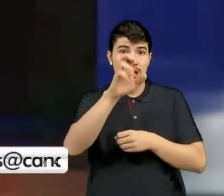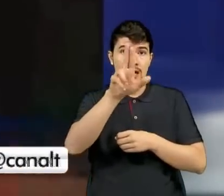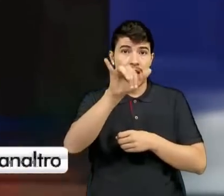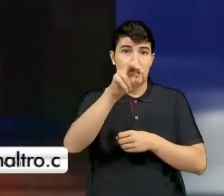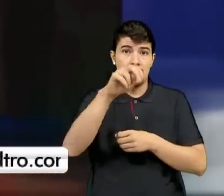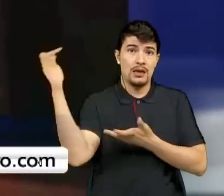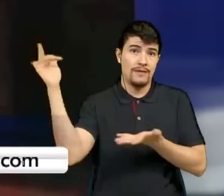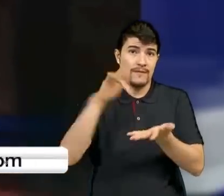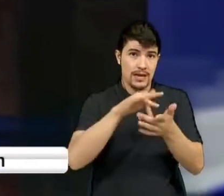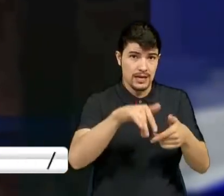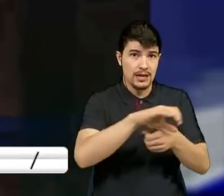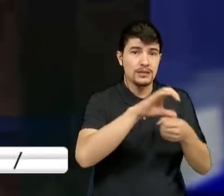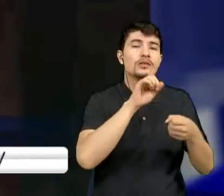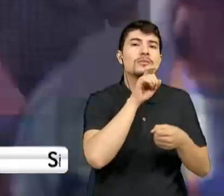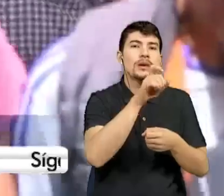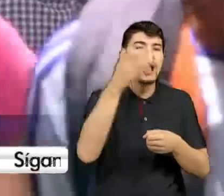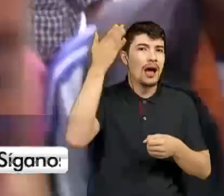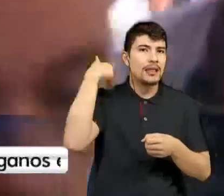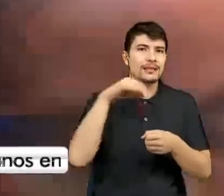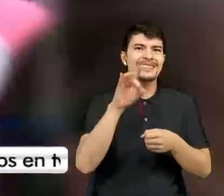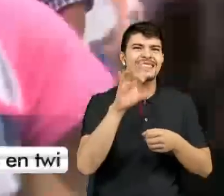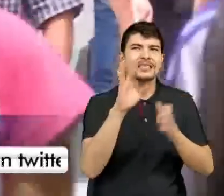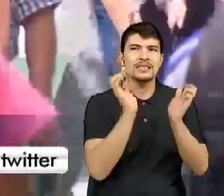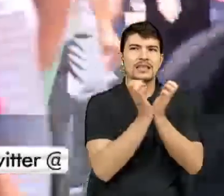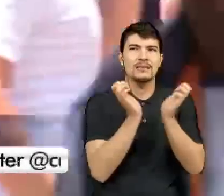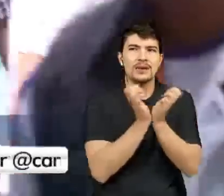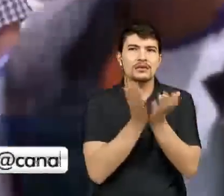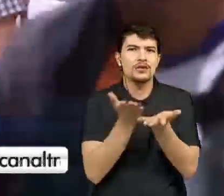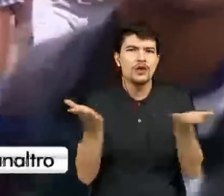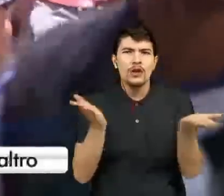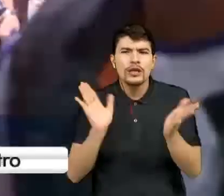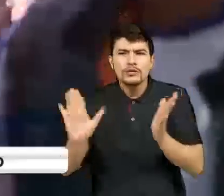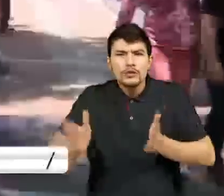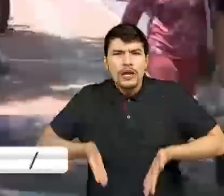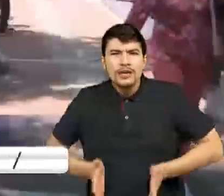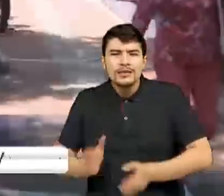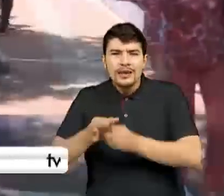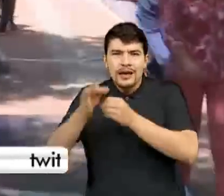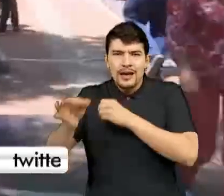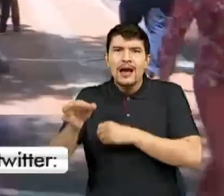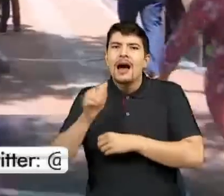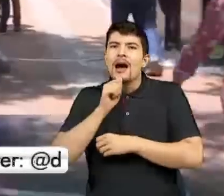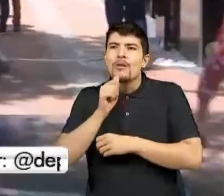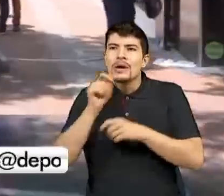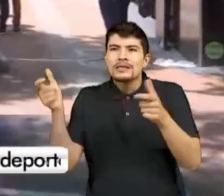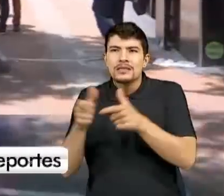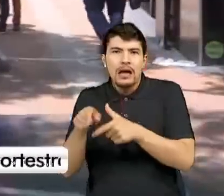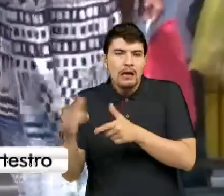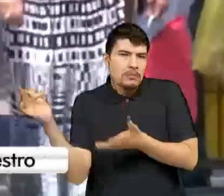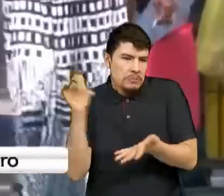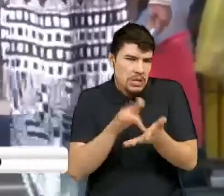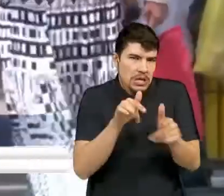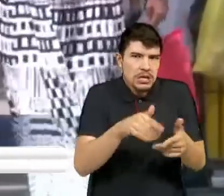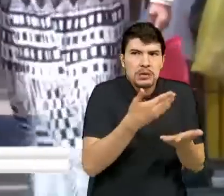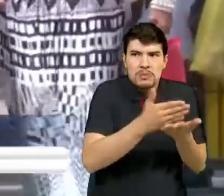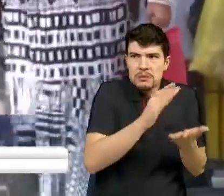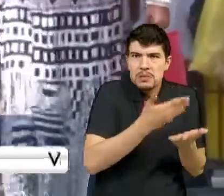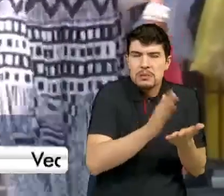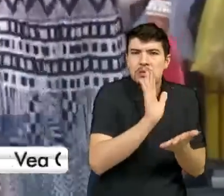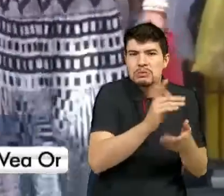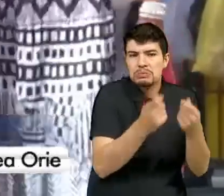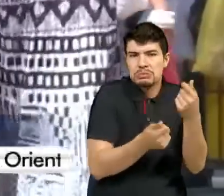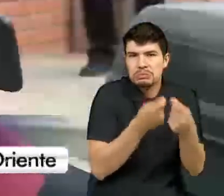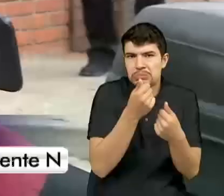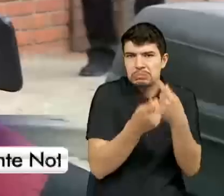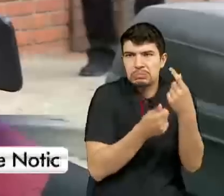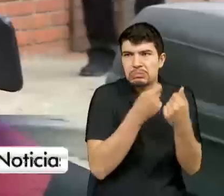ciudad de Bucaramanga el pasado 15 de mayo proveniente del municipio de Aguachica, al parecer a realizar compras propias de su labor como